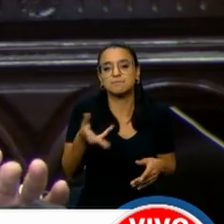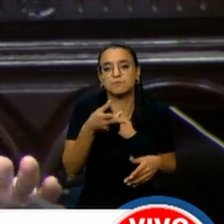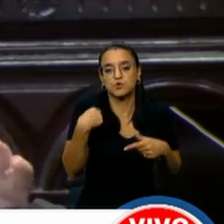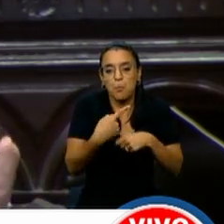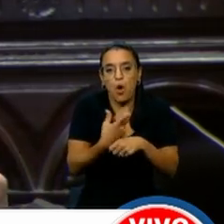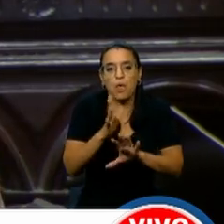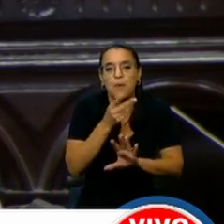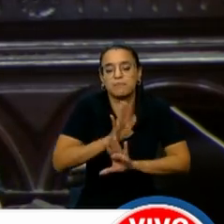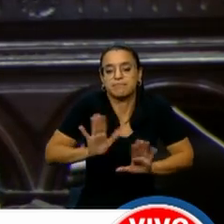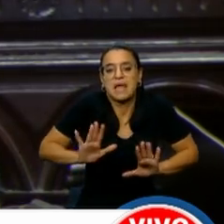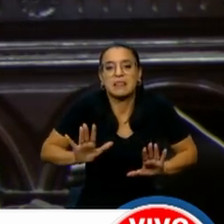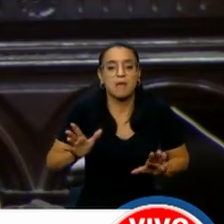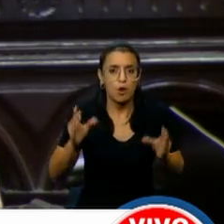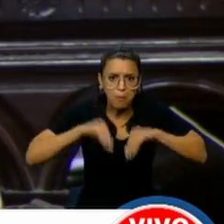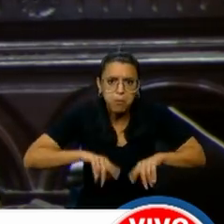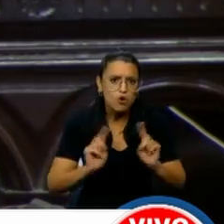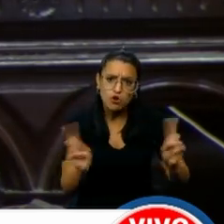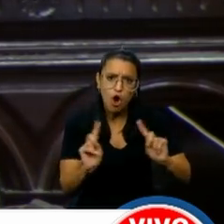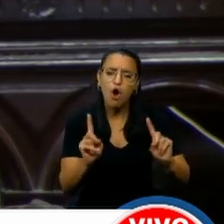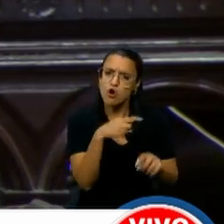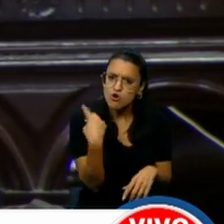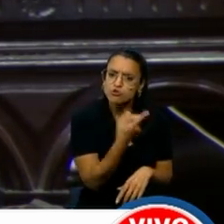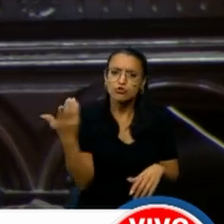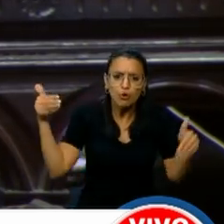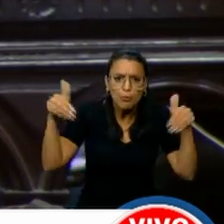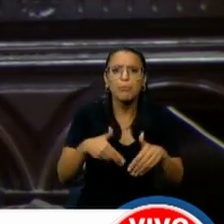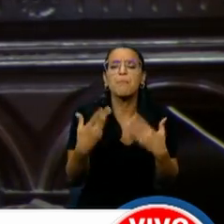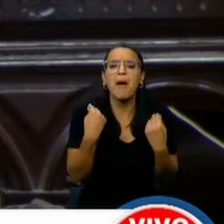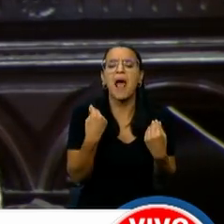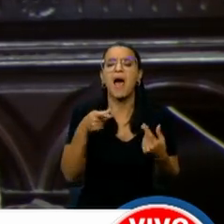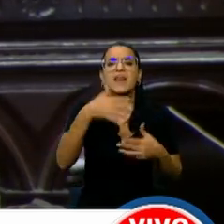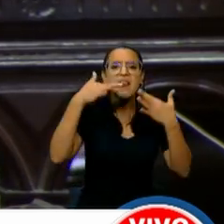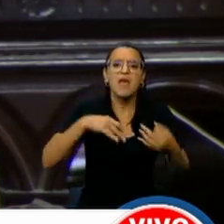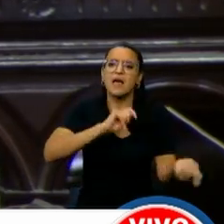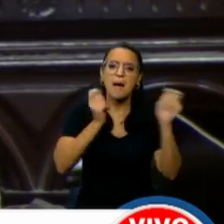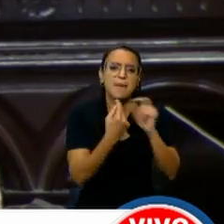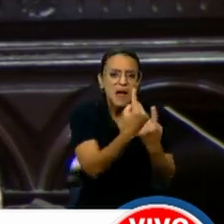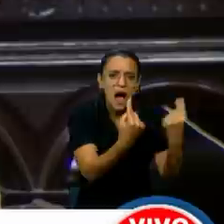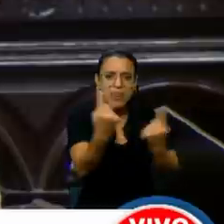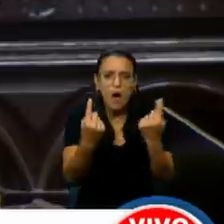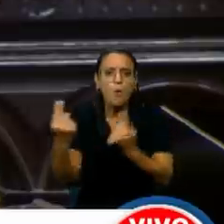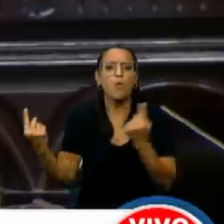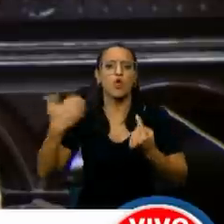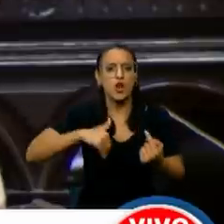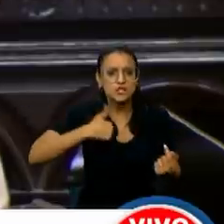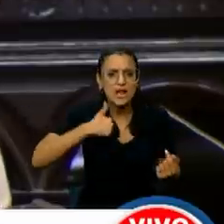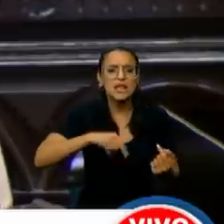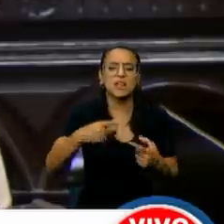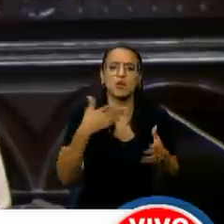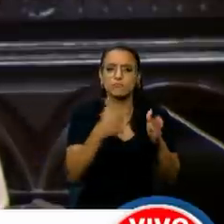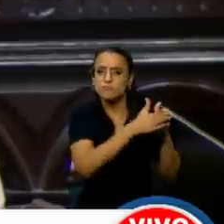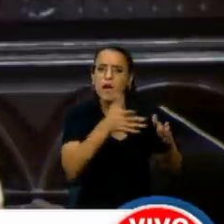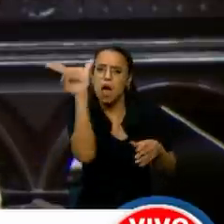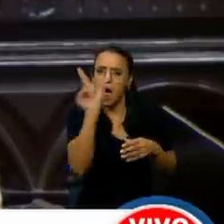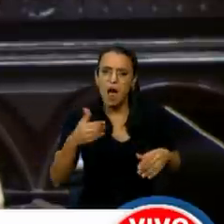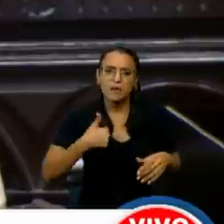nosotros no nos resignamos porque vinimos para cambiar la realidad de cada uno de los argentinos a lo largo y